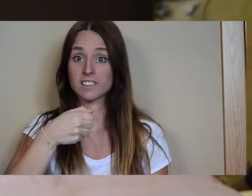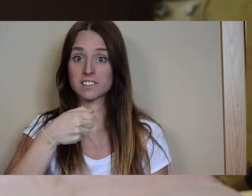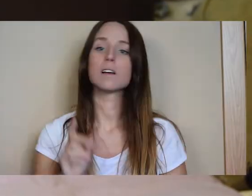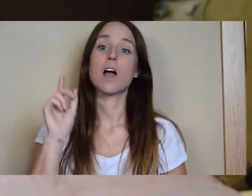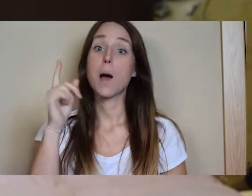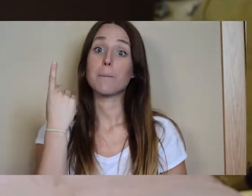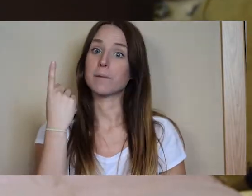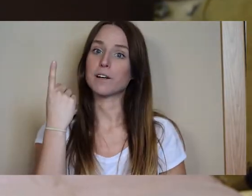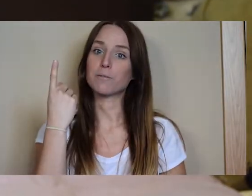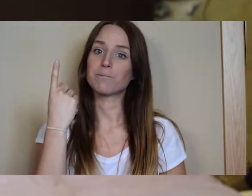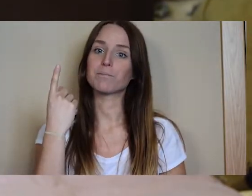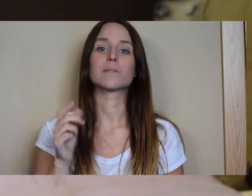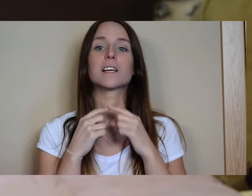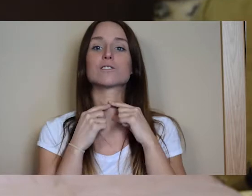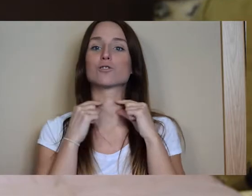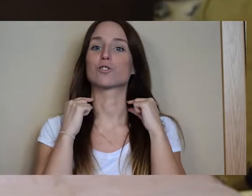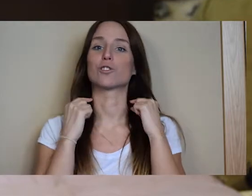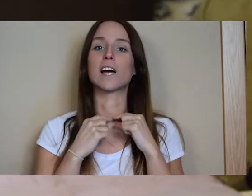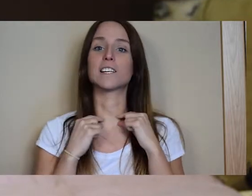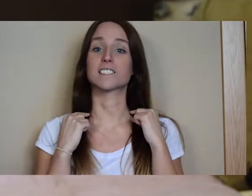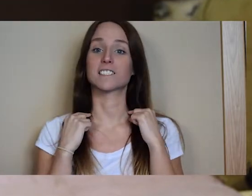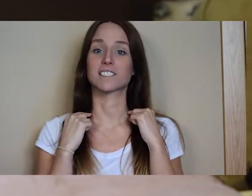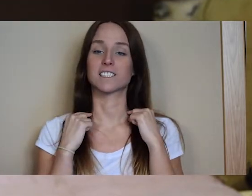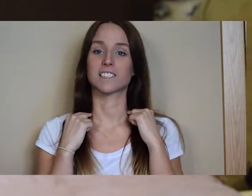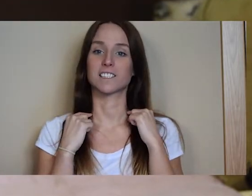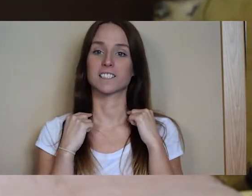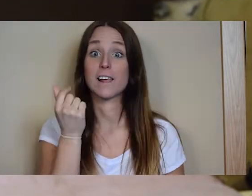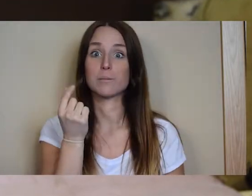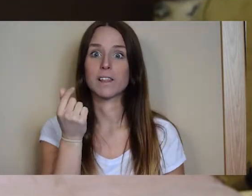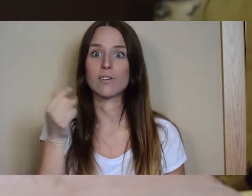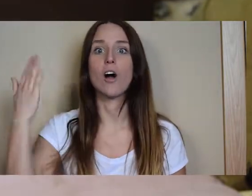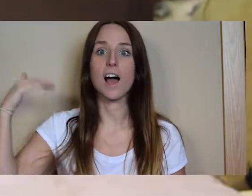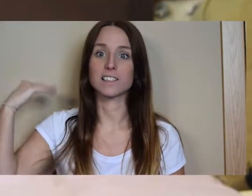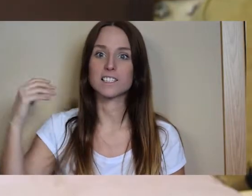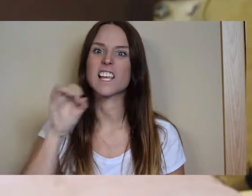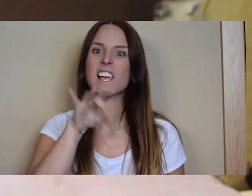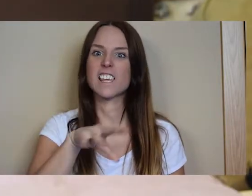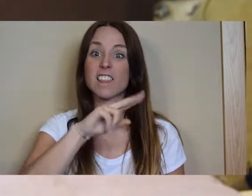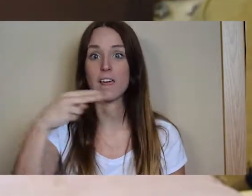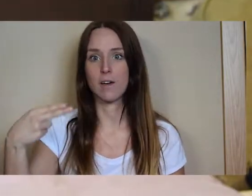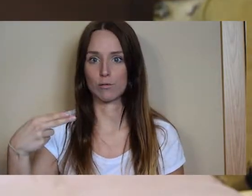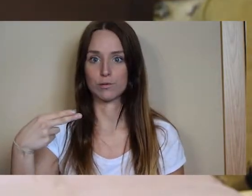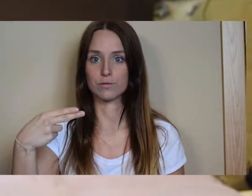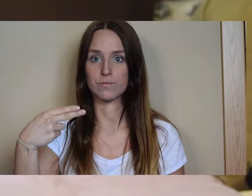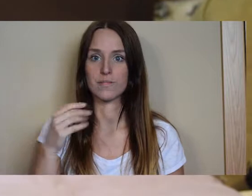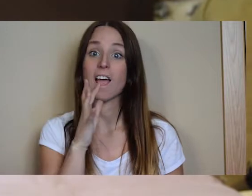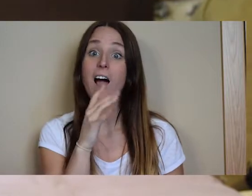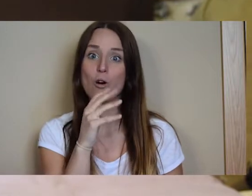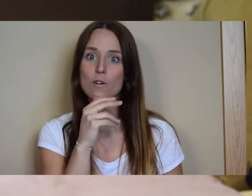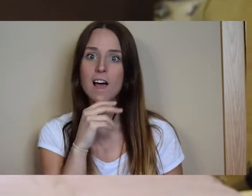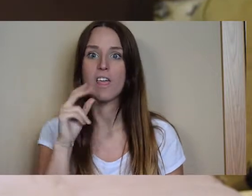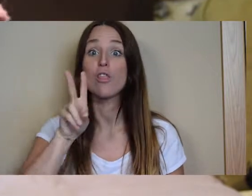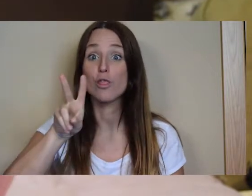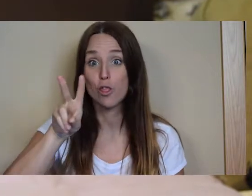así alguna cosilla de temporada y alguna otra de las últimas rebajas. Lo primero, me he comprado estos